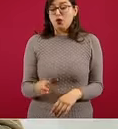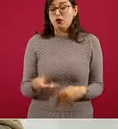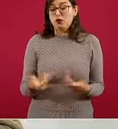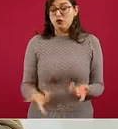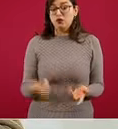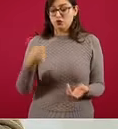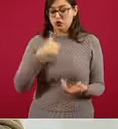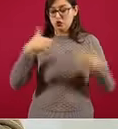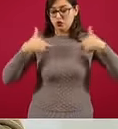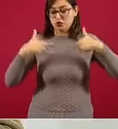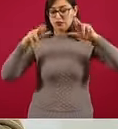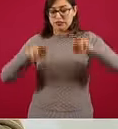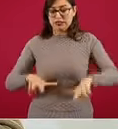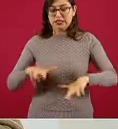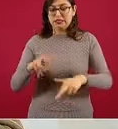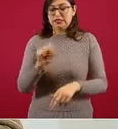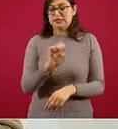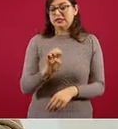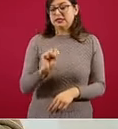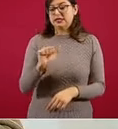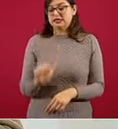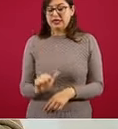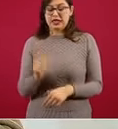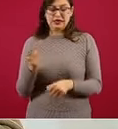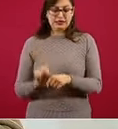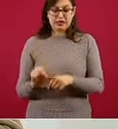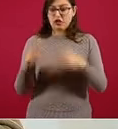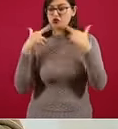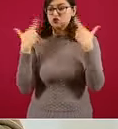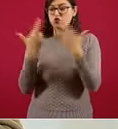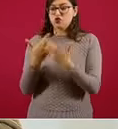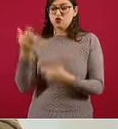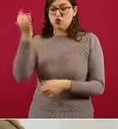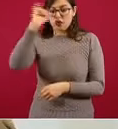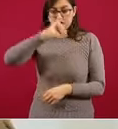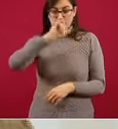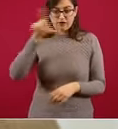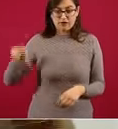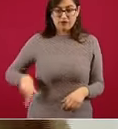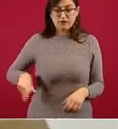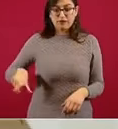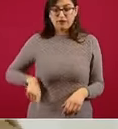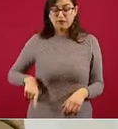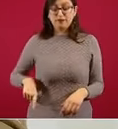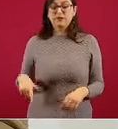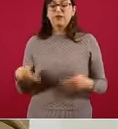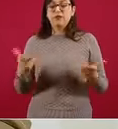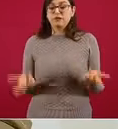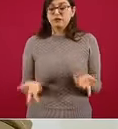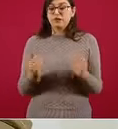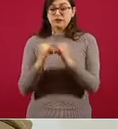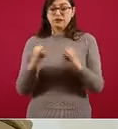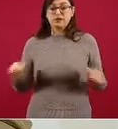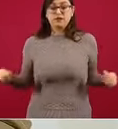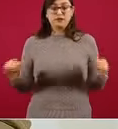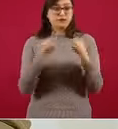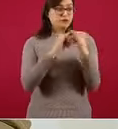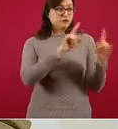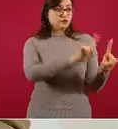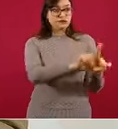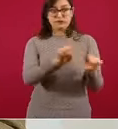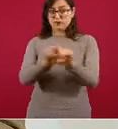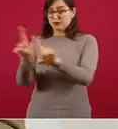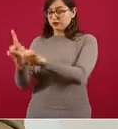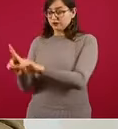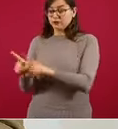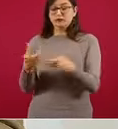de Salud Federal en estas reuniones diarias con la jefa de gobierno, donde cada una de las instituciones reporta